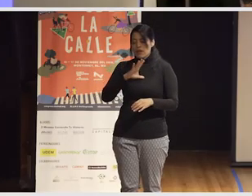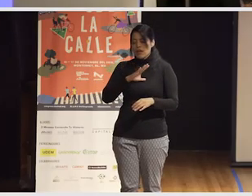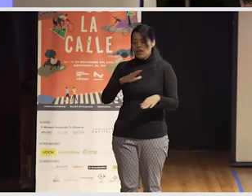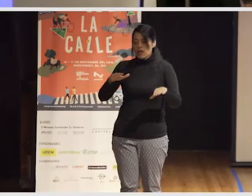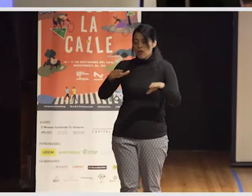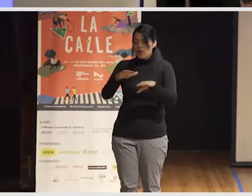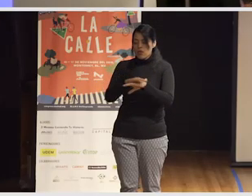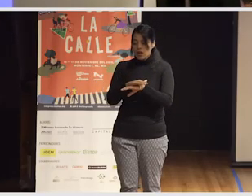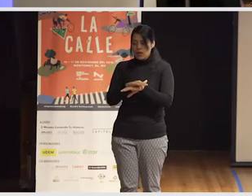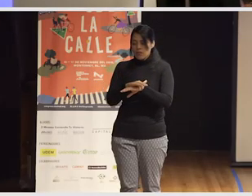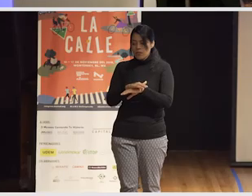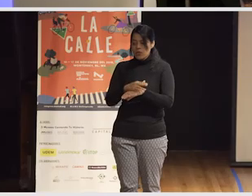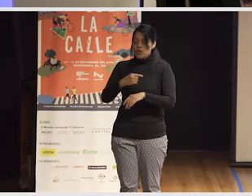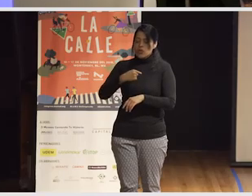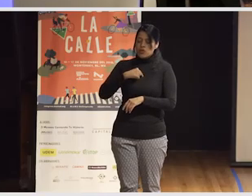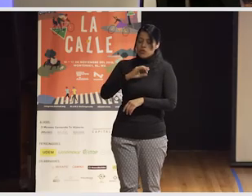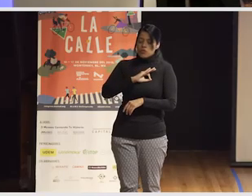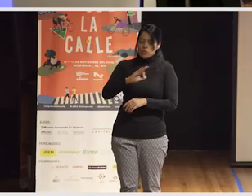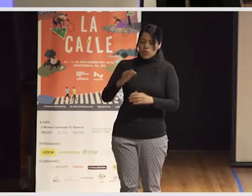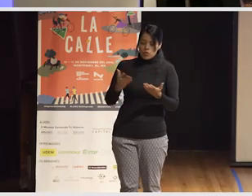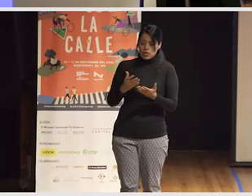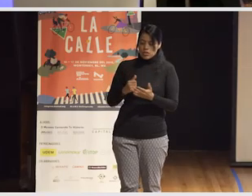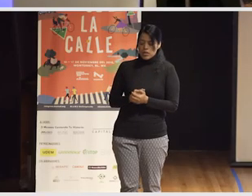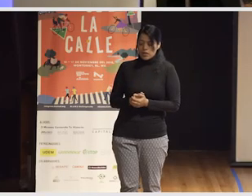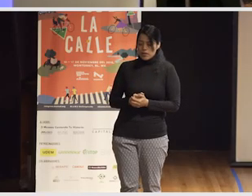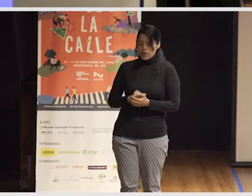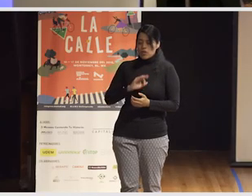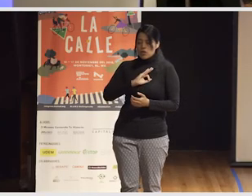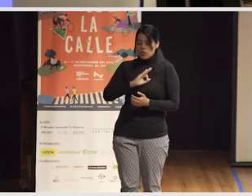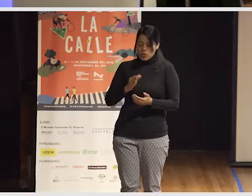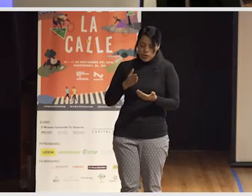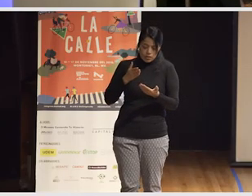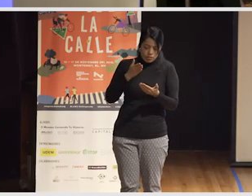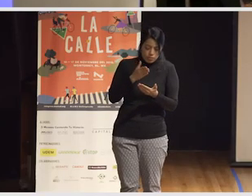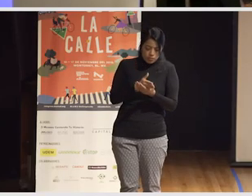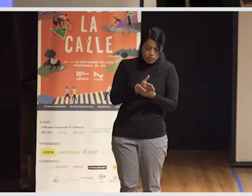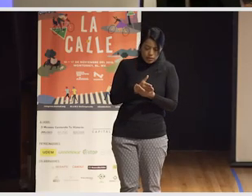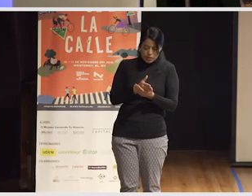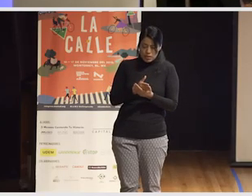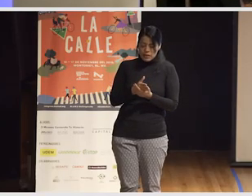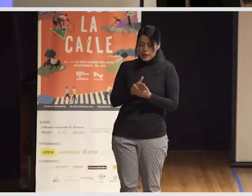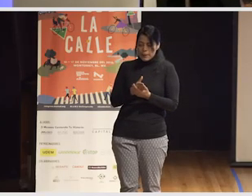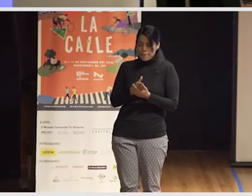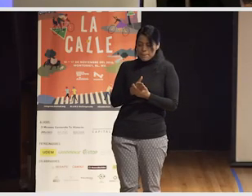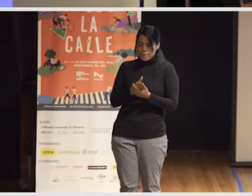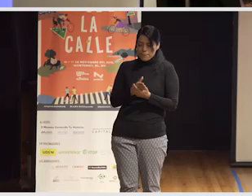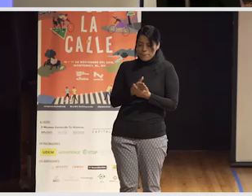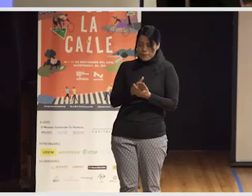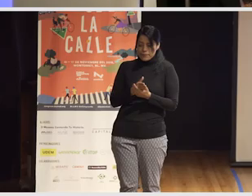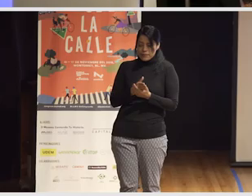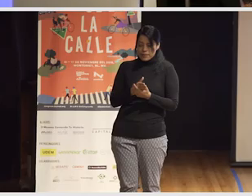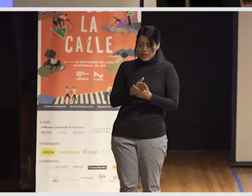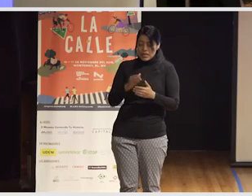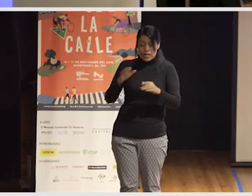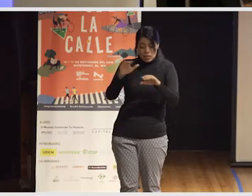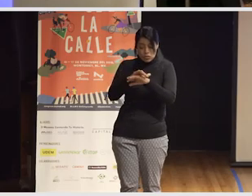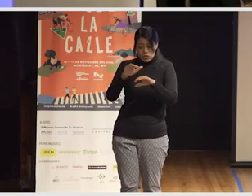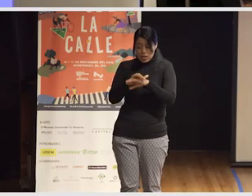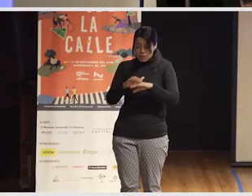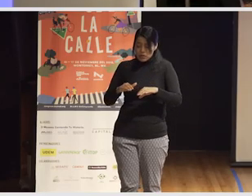de la parte que nos toca no poder poder meter las baterías y que está que estos cambios en las ciudades